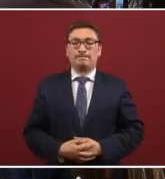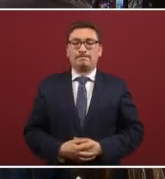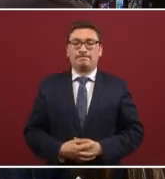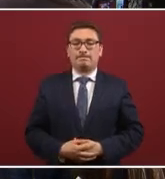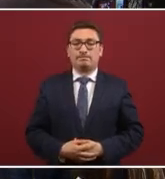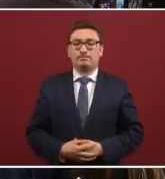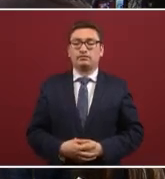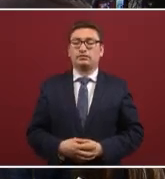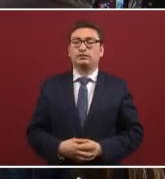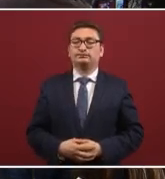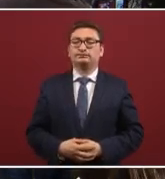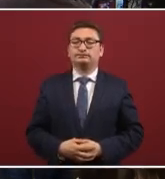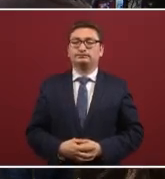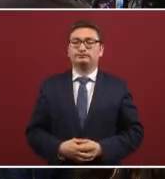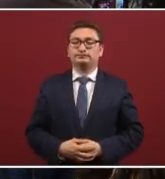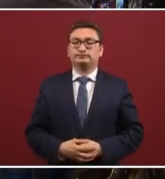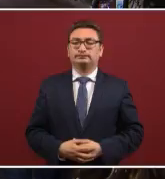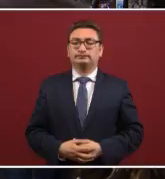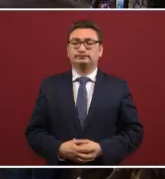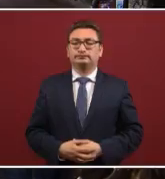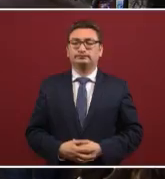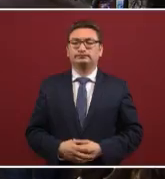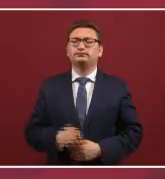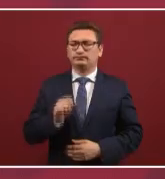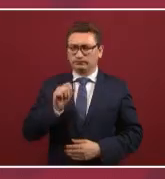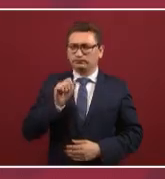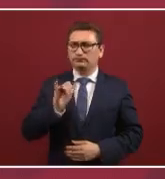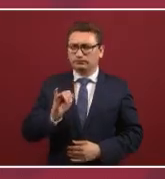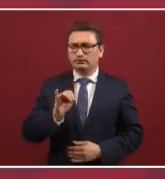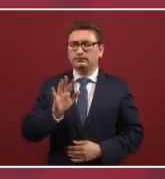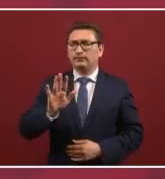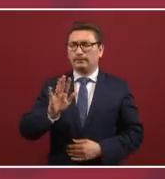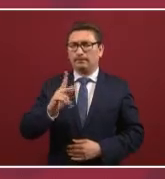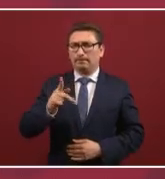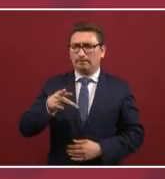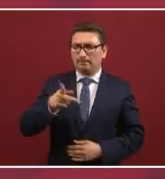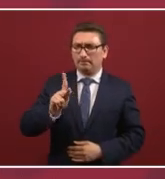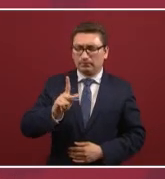Sí, pero nosotros tenemos un sistema